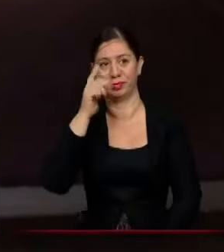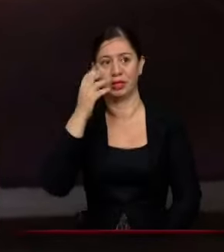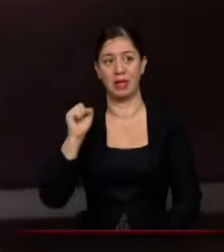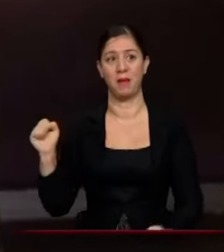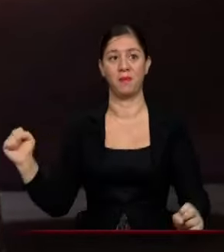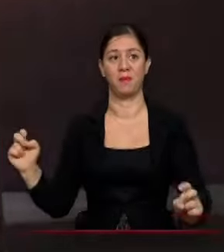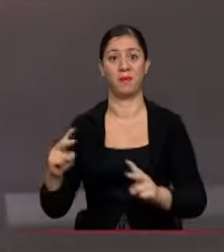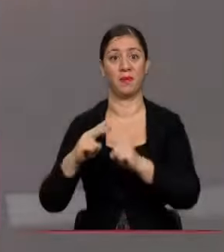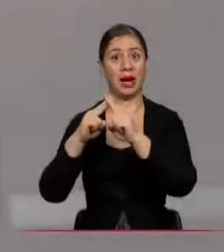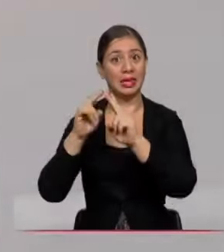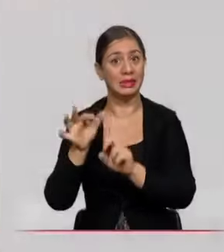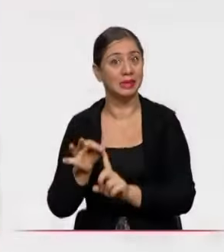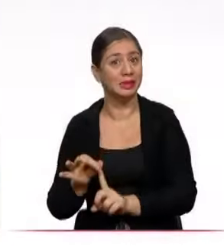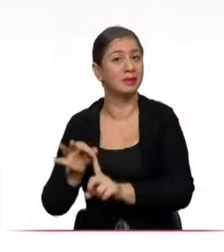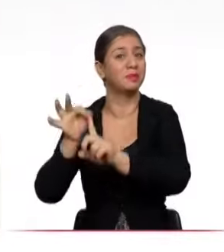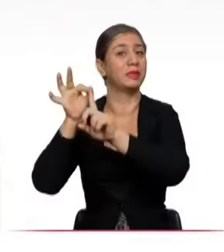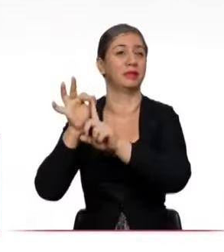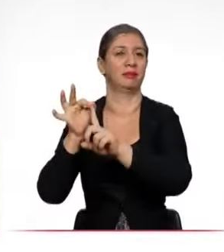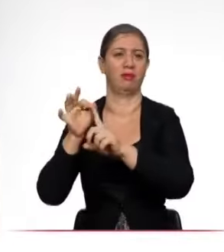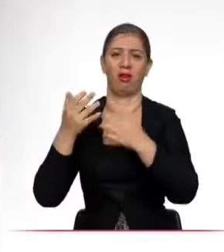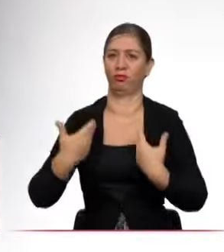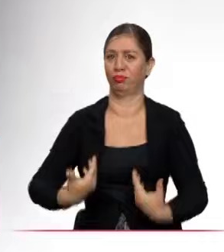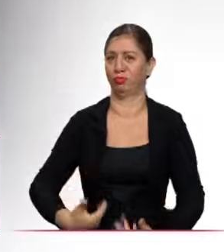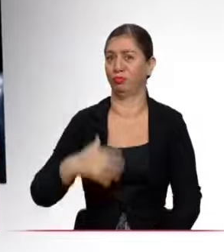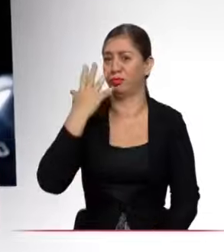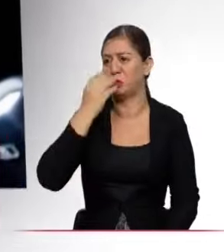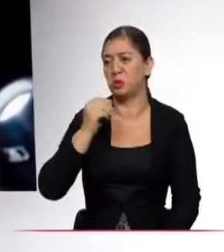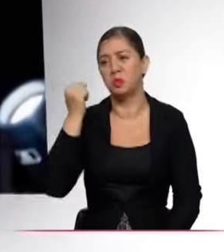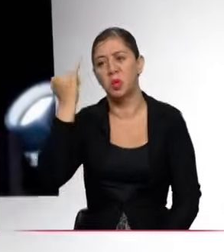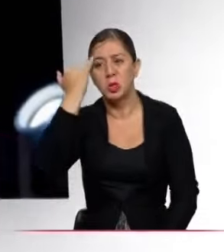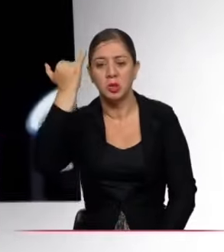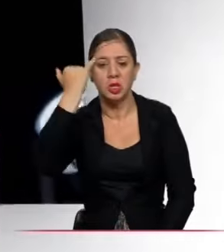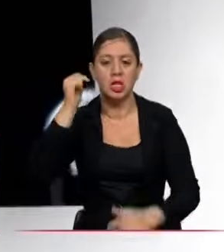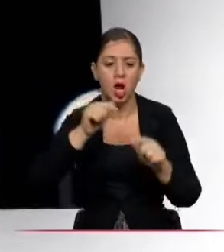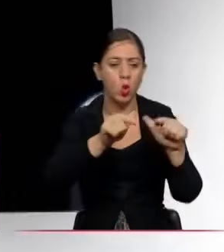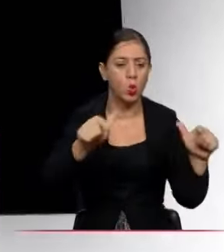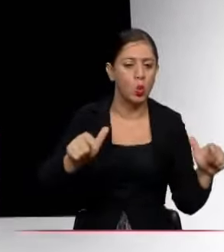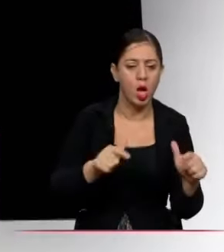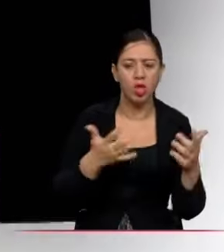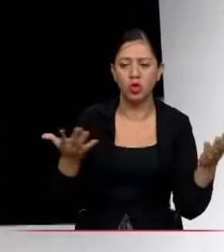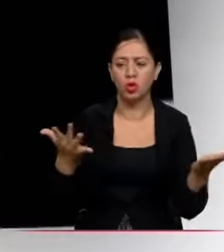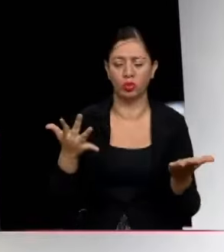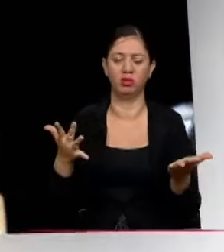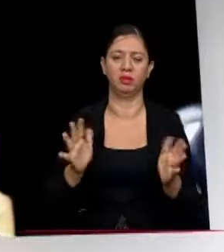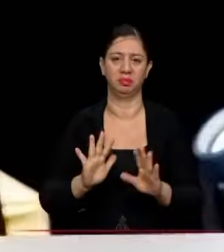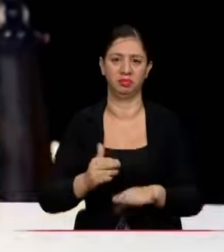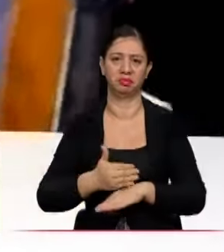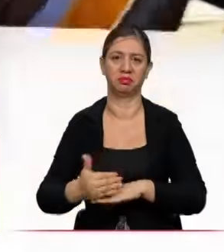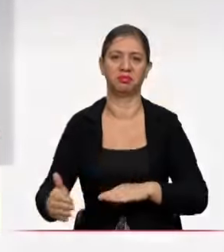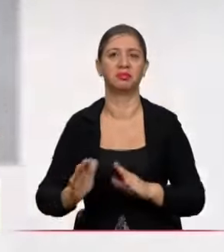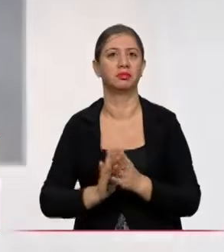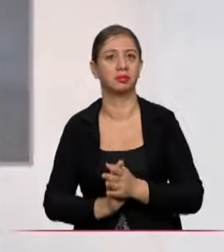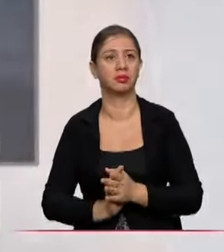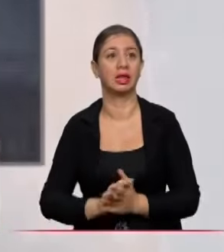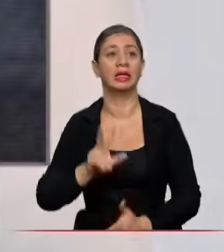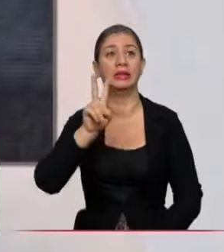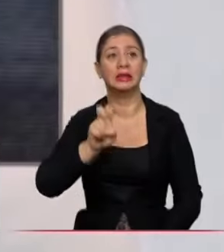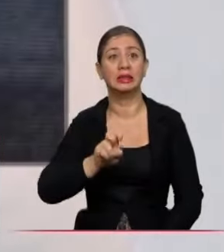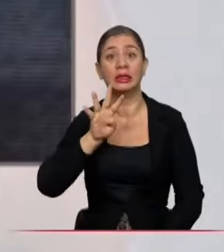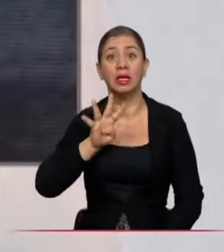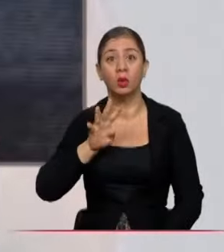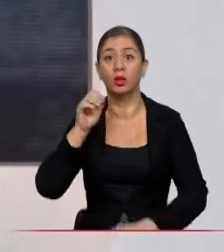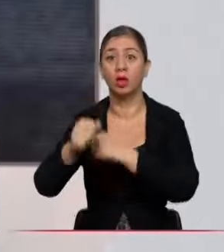pero en una gala especial. Estamos definiendo el lugar, el sitio, pero esto va en el marco de celebrar los 74